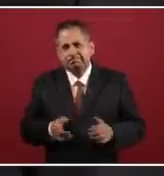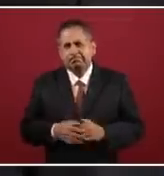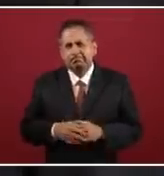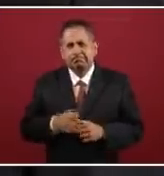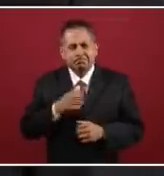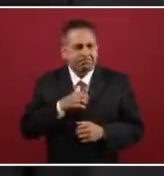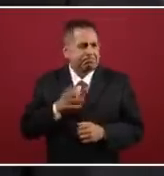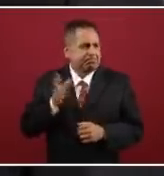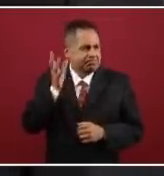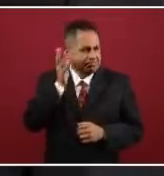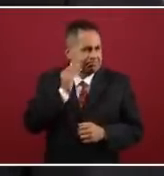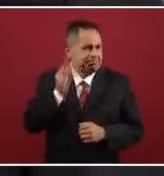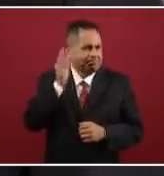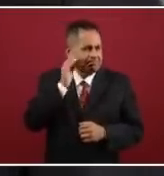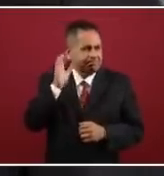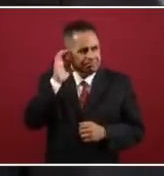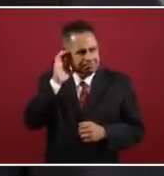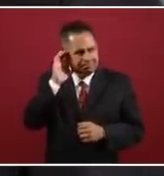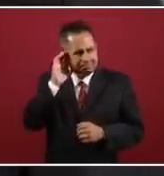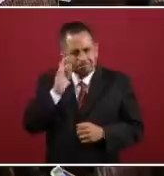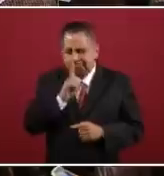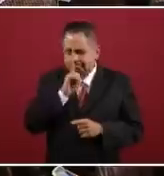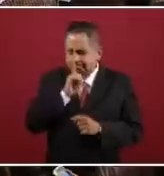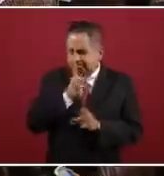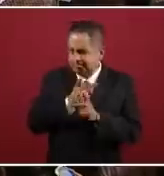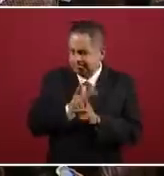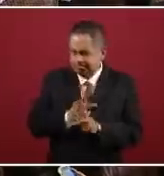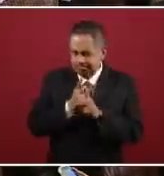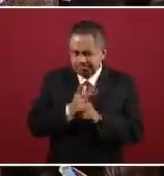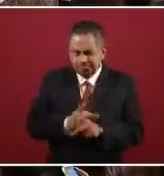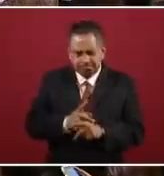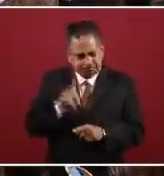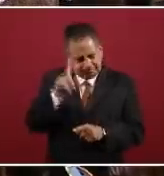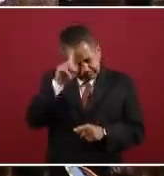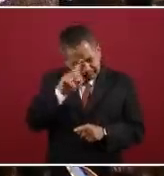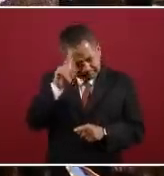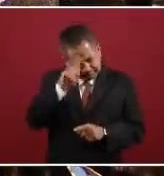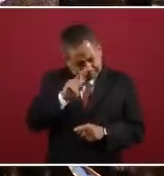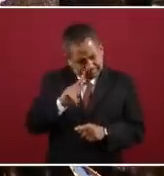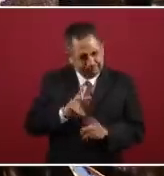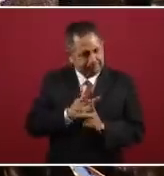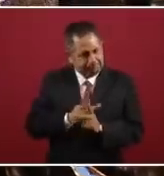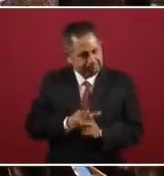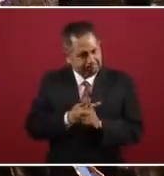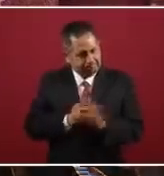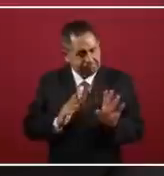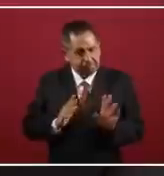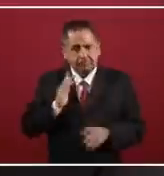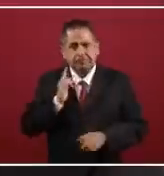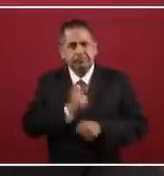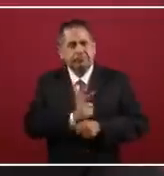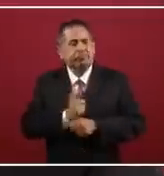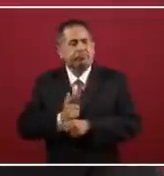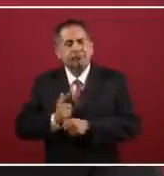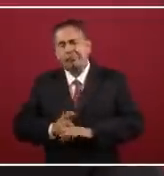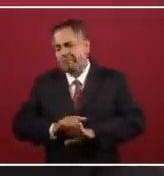escucho todo, tolero todo, me doy cuenta, y además